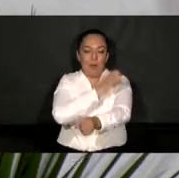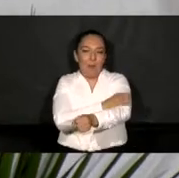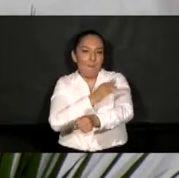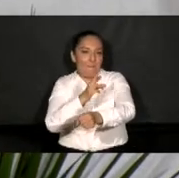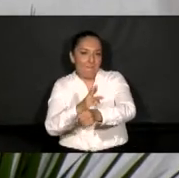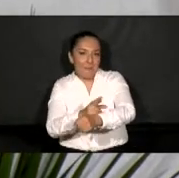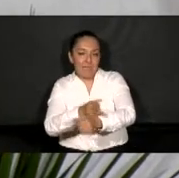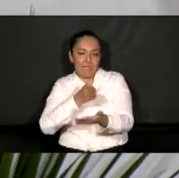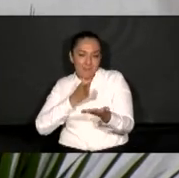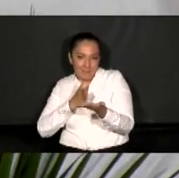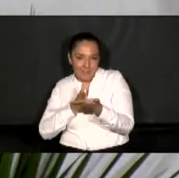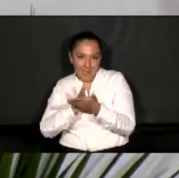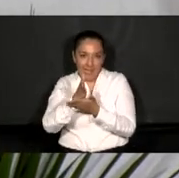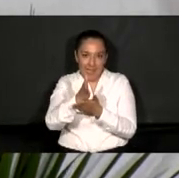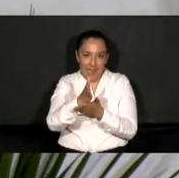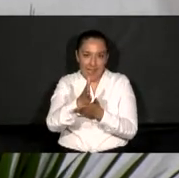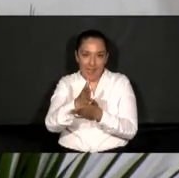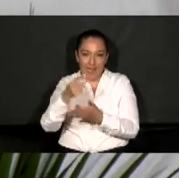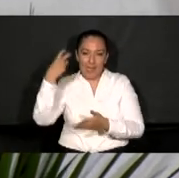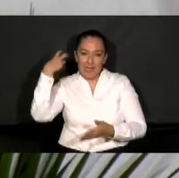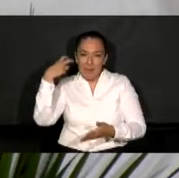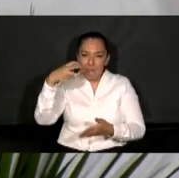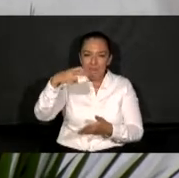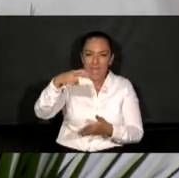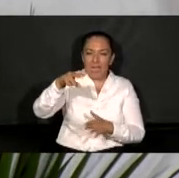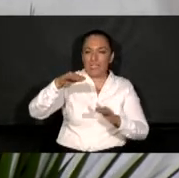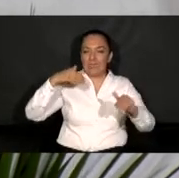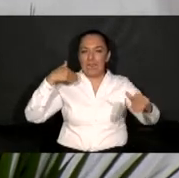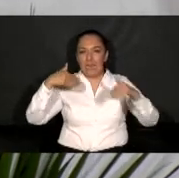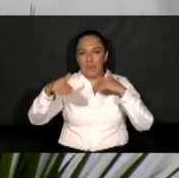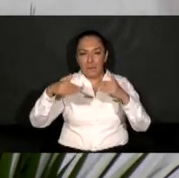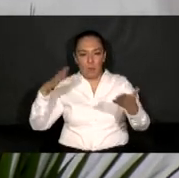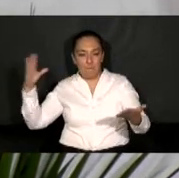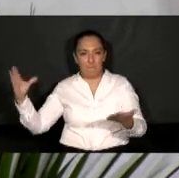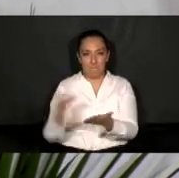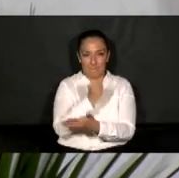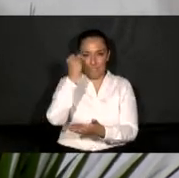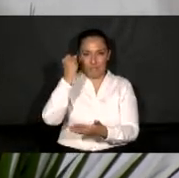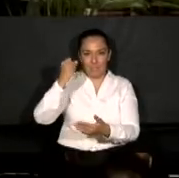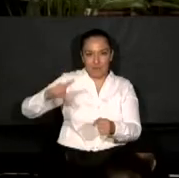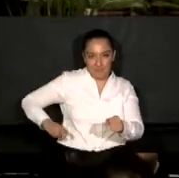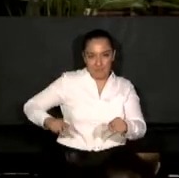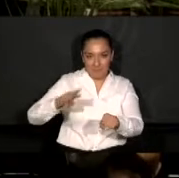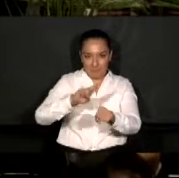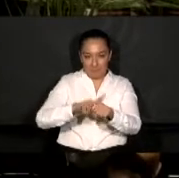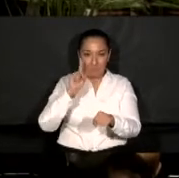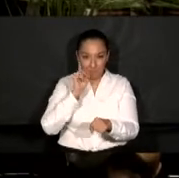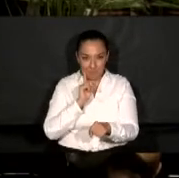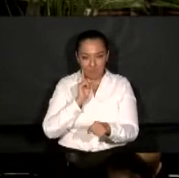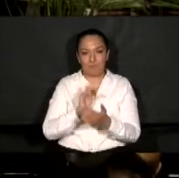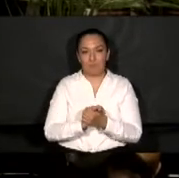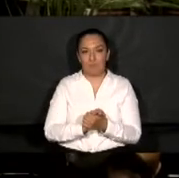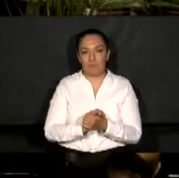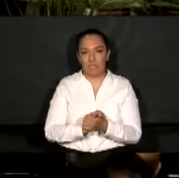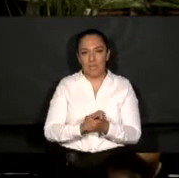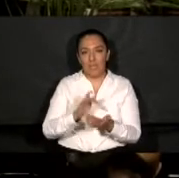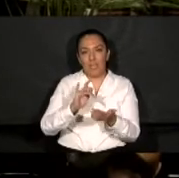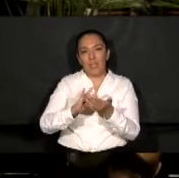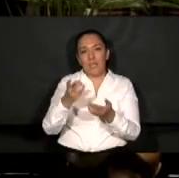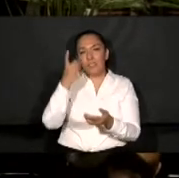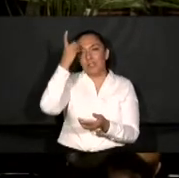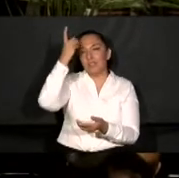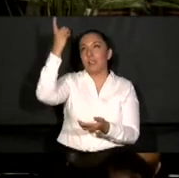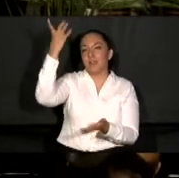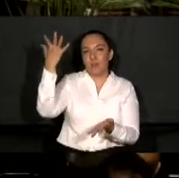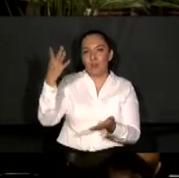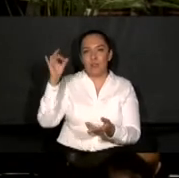compañeros leales en este viaje, en este camino para llegar a Ithaca. Quiero agradecerle a Dios también, a mis